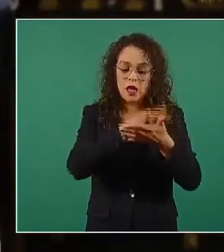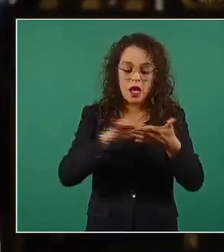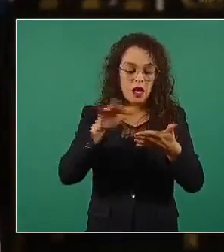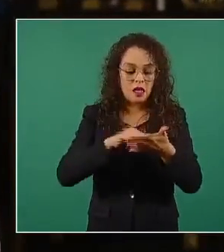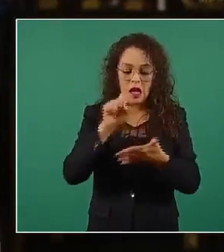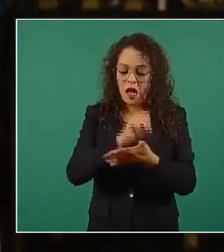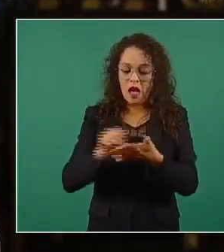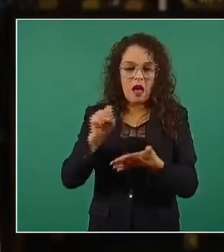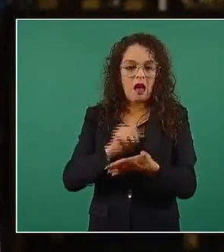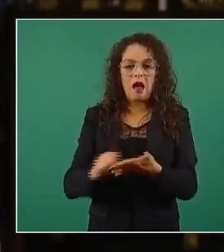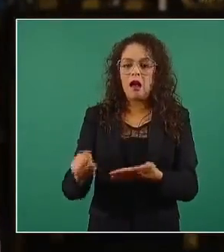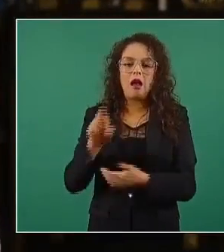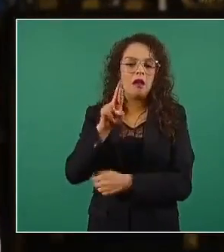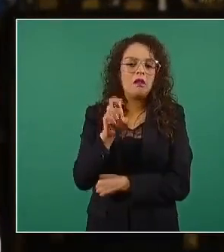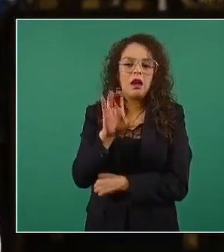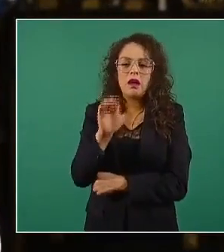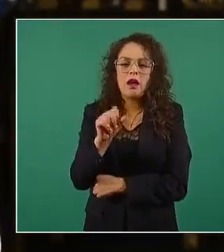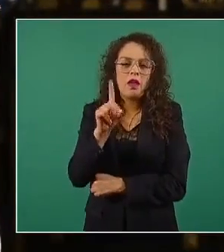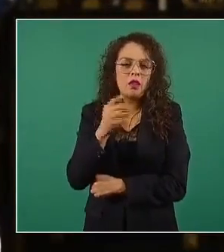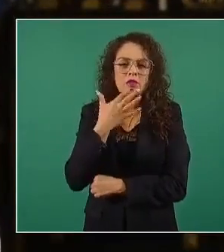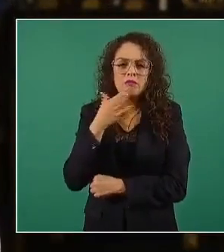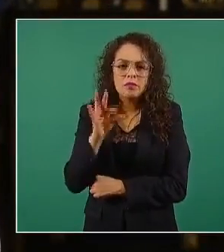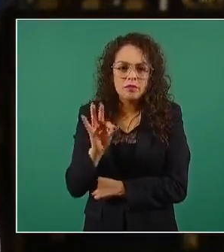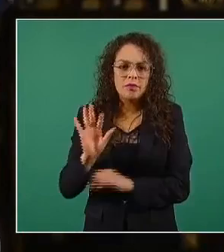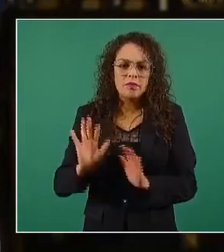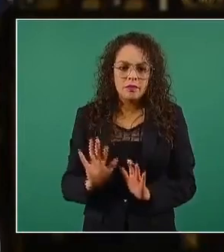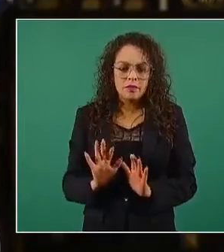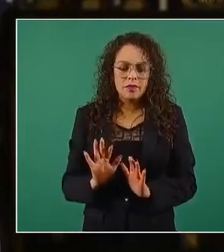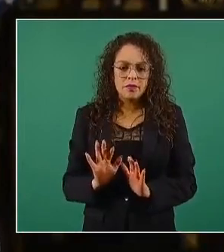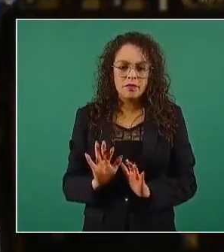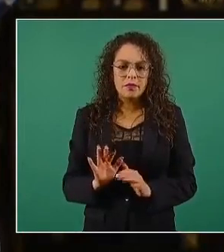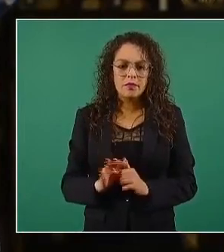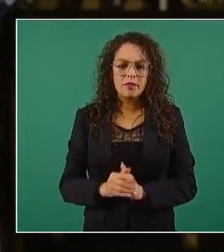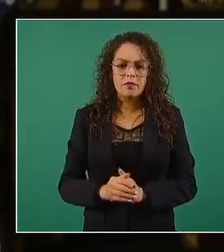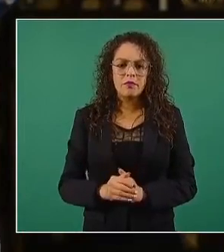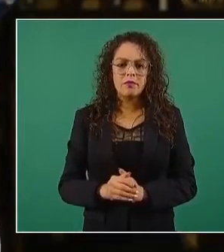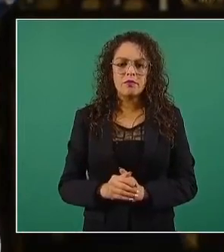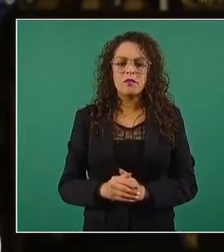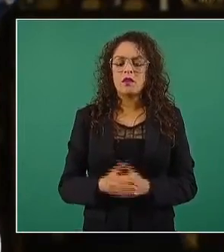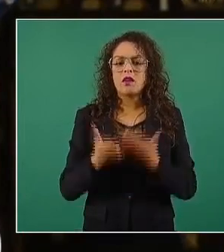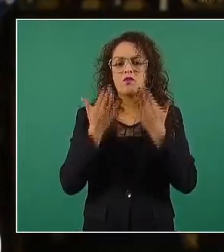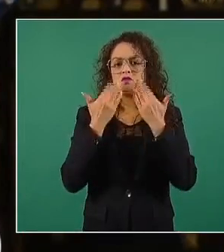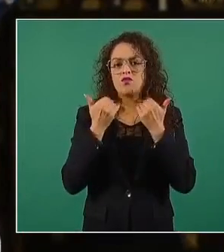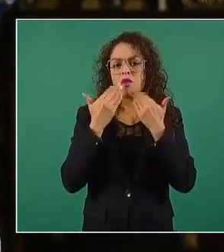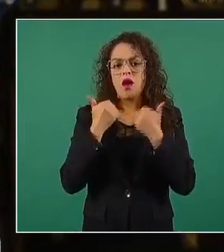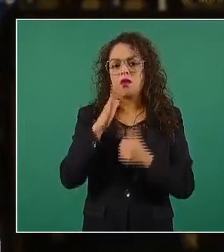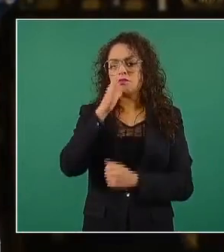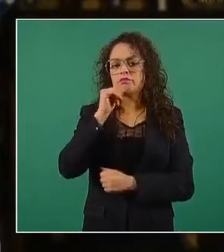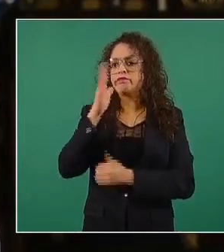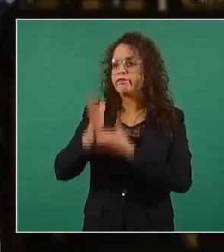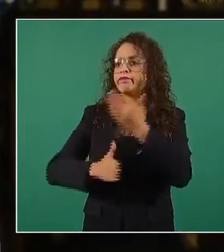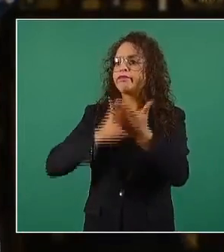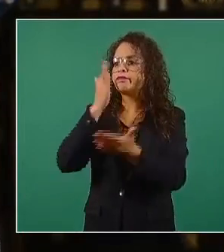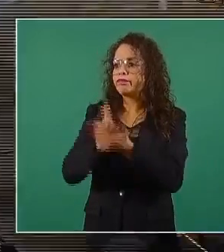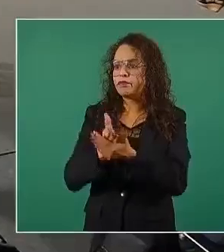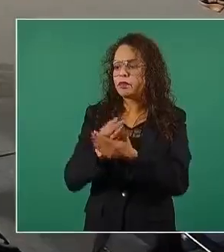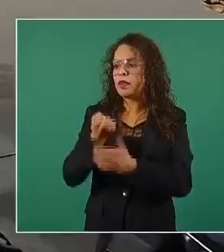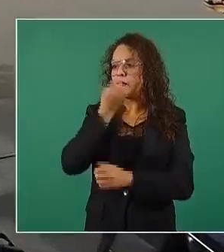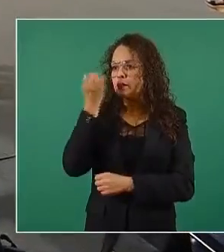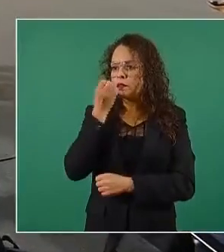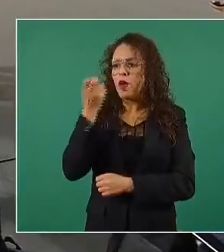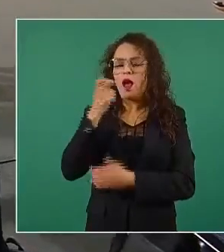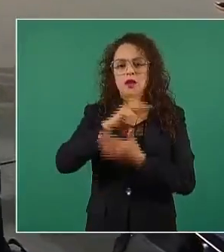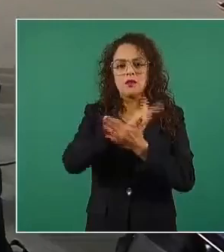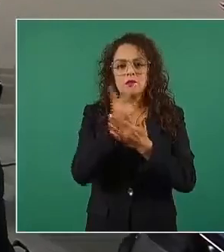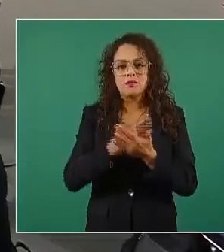recado, aún quedarían fuera de estos programas del CONAFE? A